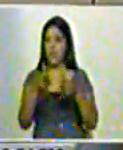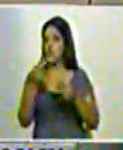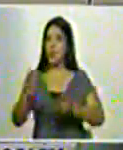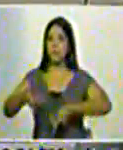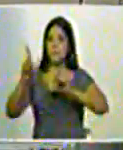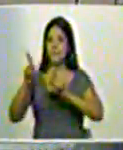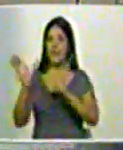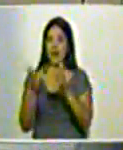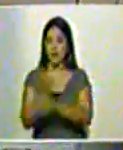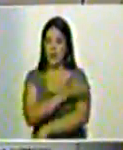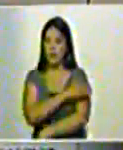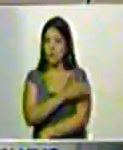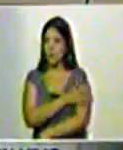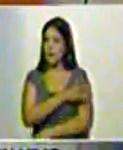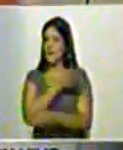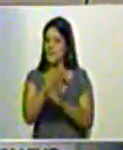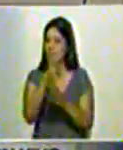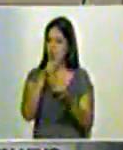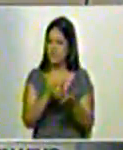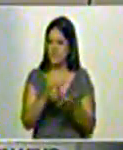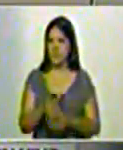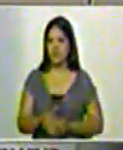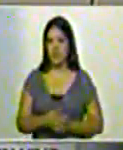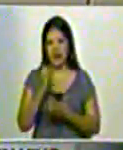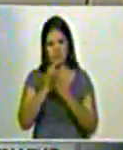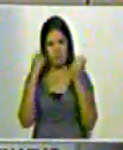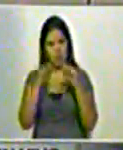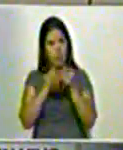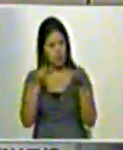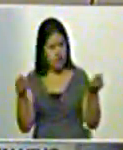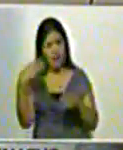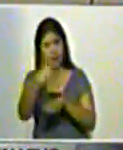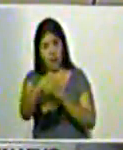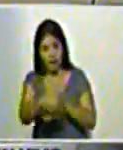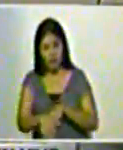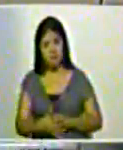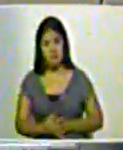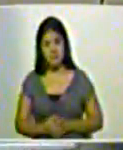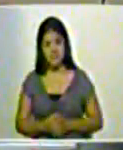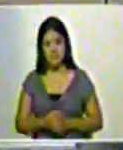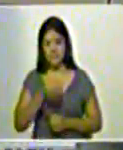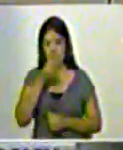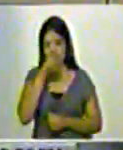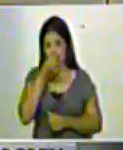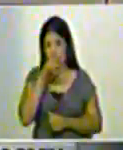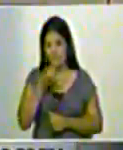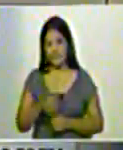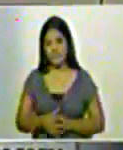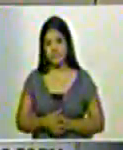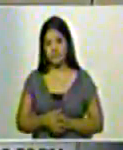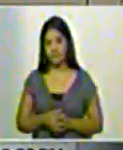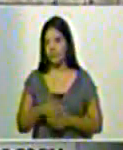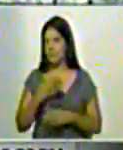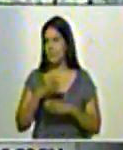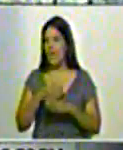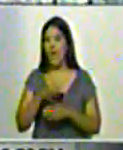simulacro. Las bandas armadas impidieron, ustedes estuvieron en la calle, señor. Y que estén utilizando vehículos del régimen